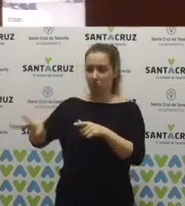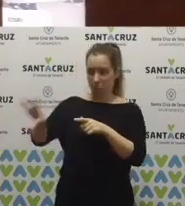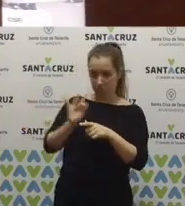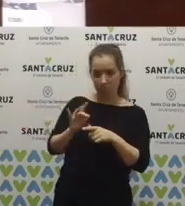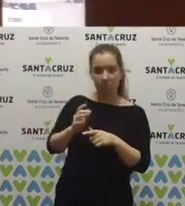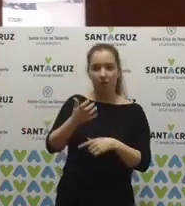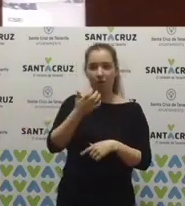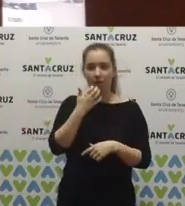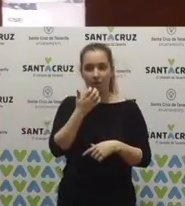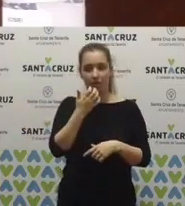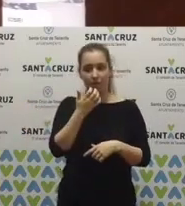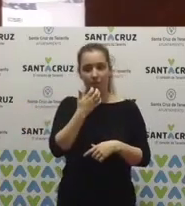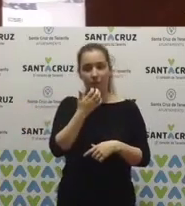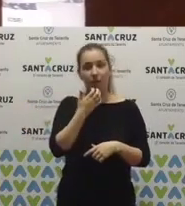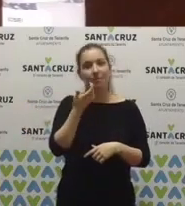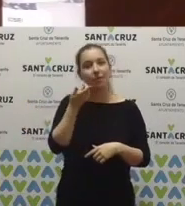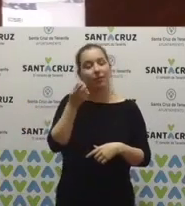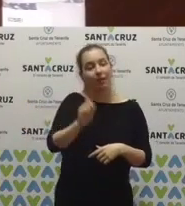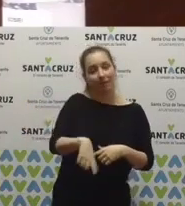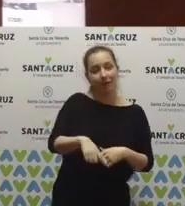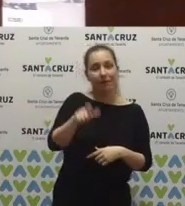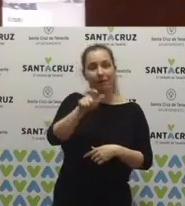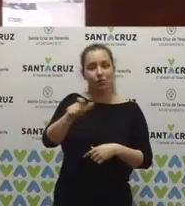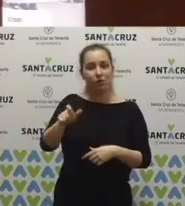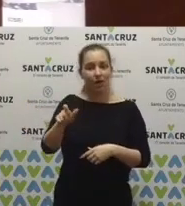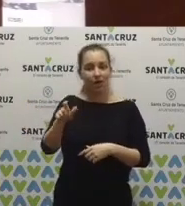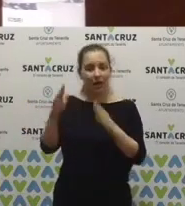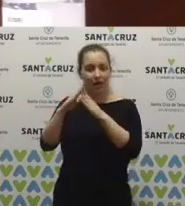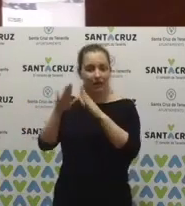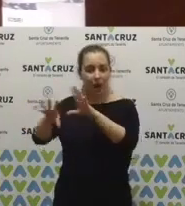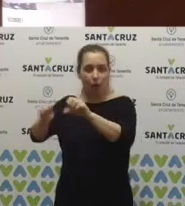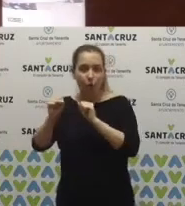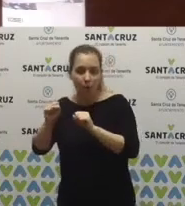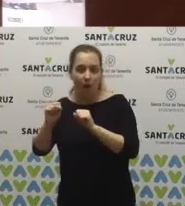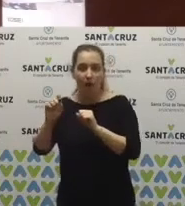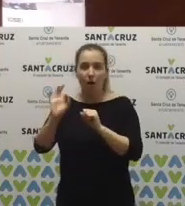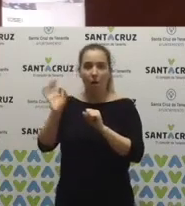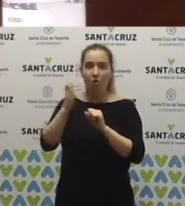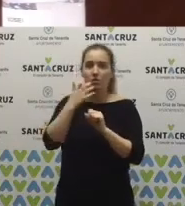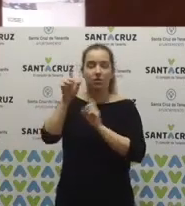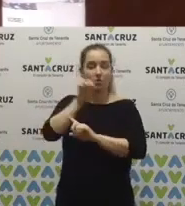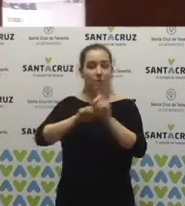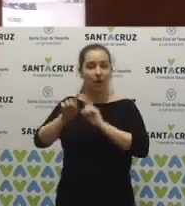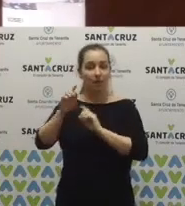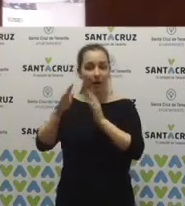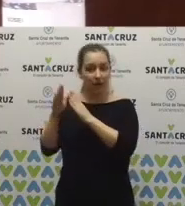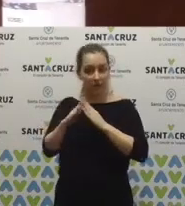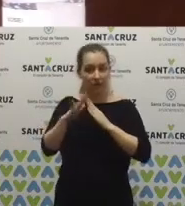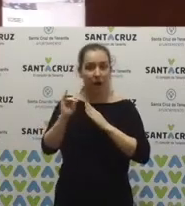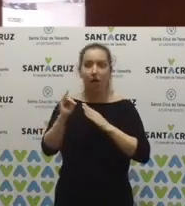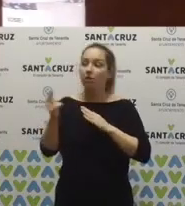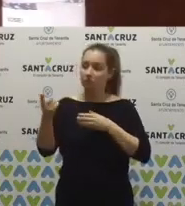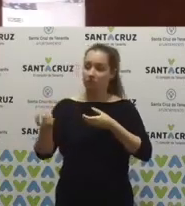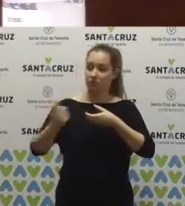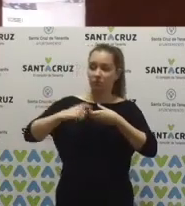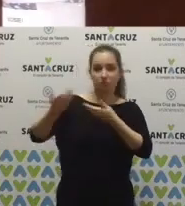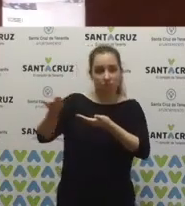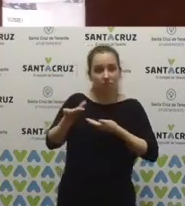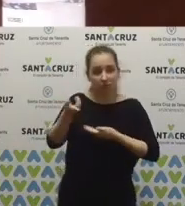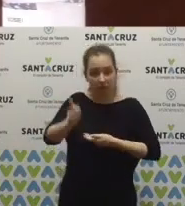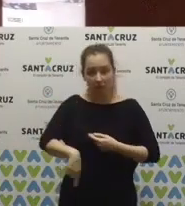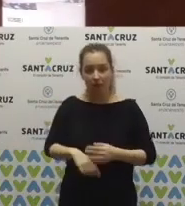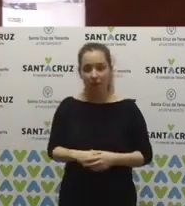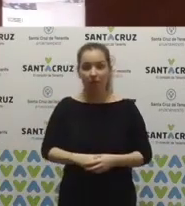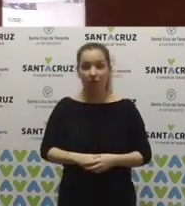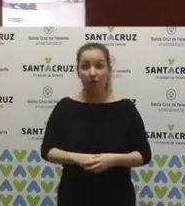okupas y gente con problemas de vivienda o por ejemplo en ese cupo de peatones de la historia también habría que